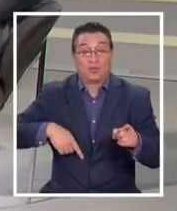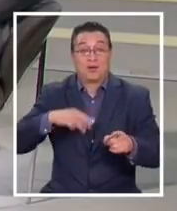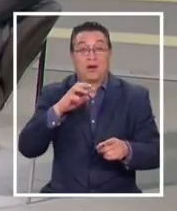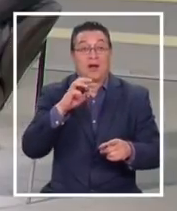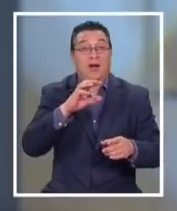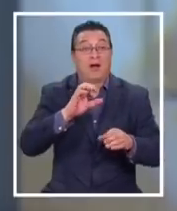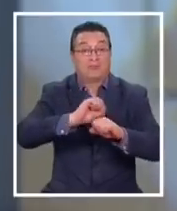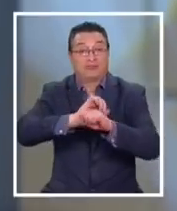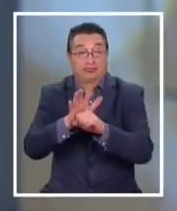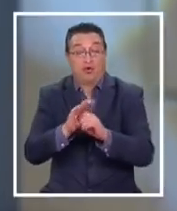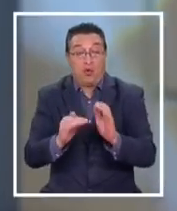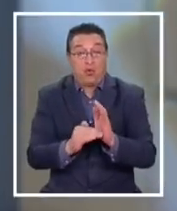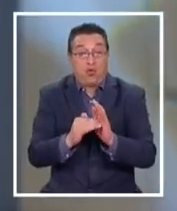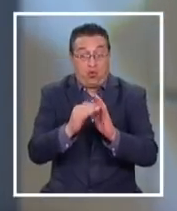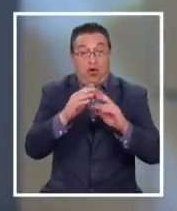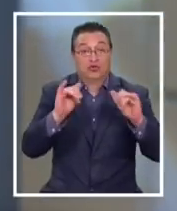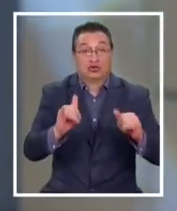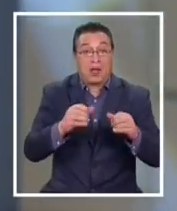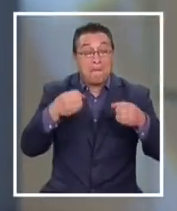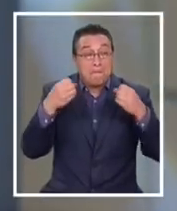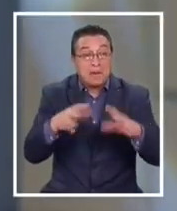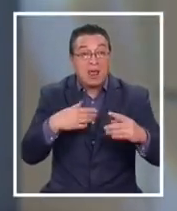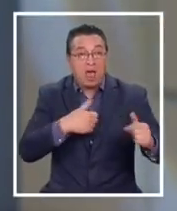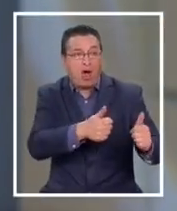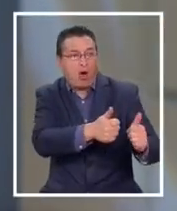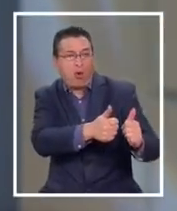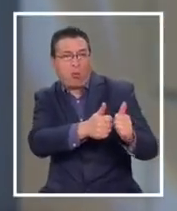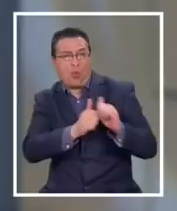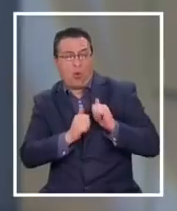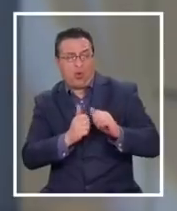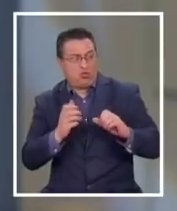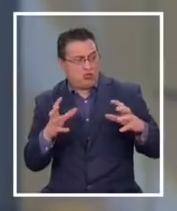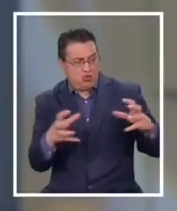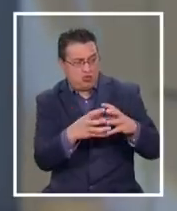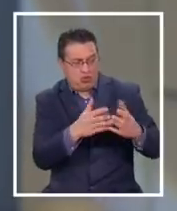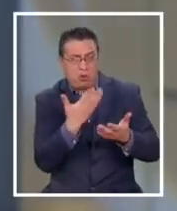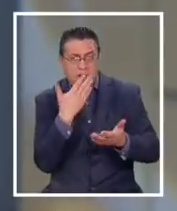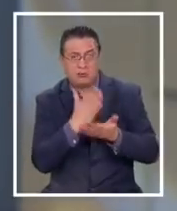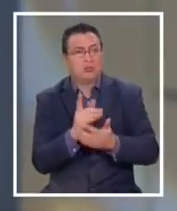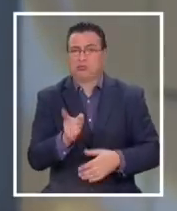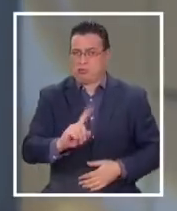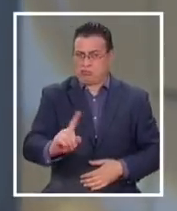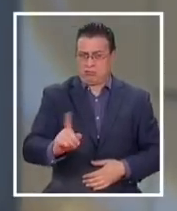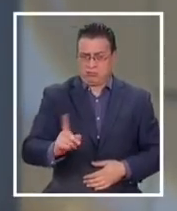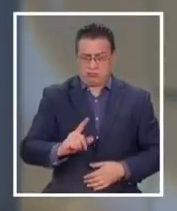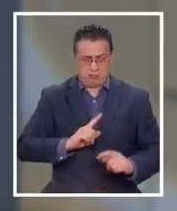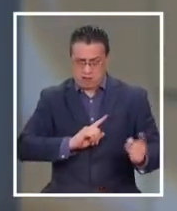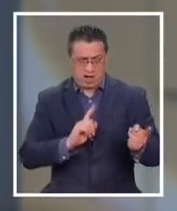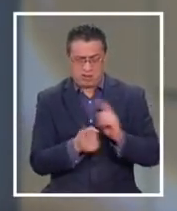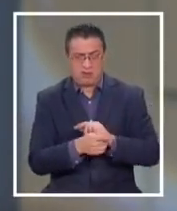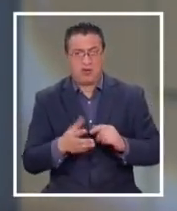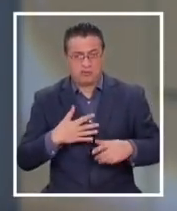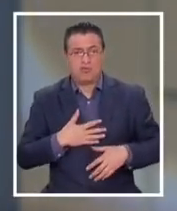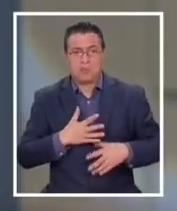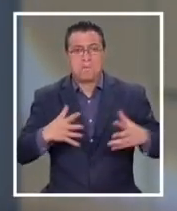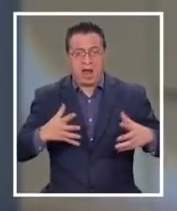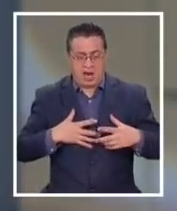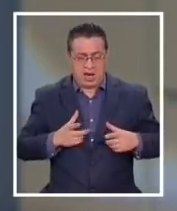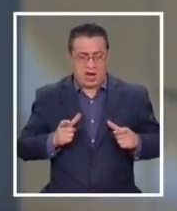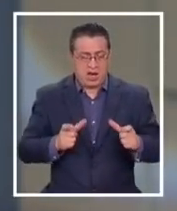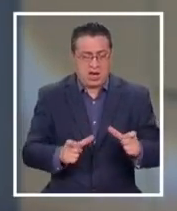crimen organizado? Absolutamente. ¿Y se está perdiendo esa batalla? No, ¿contra para nada. El crimen organizado? Para nada, al revés. Los tenemos mucho